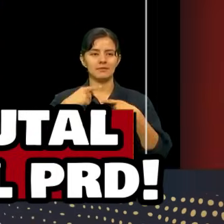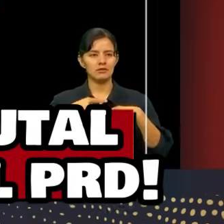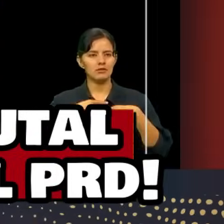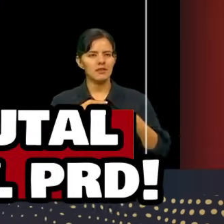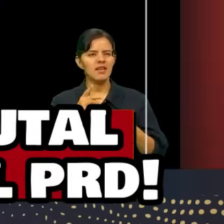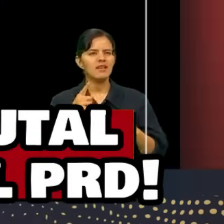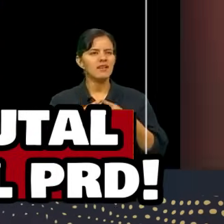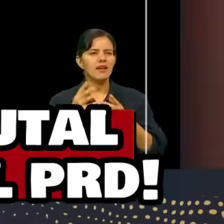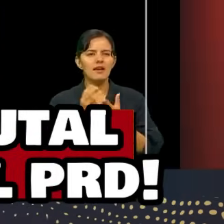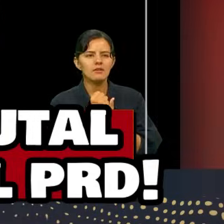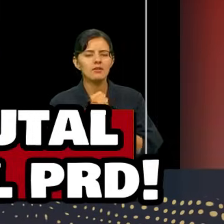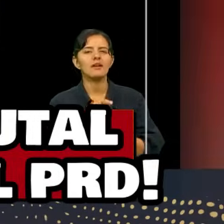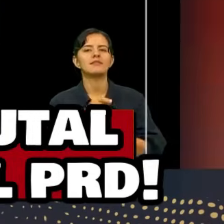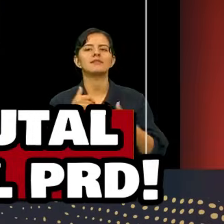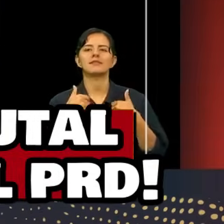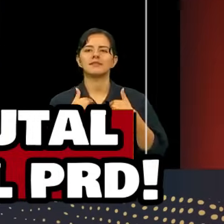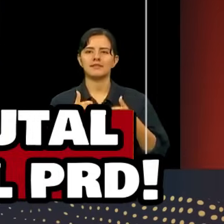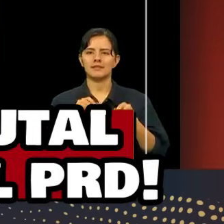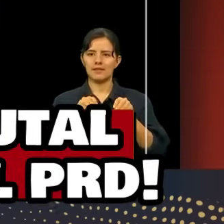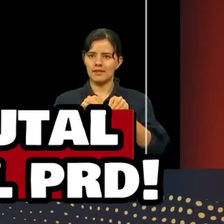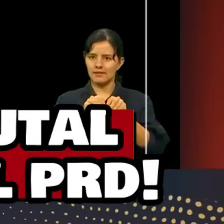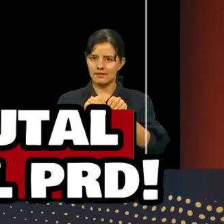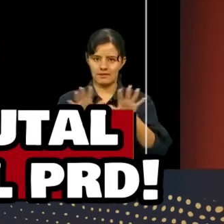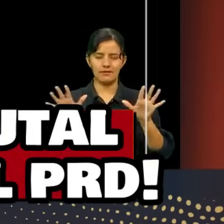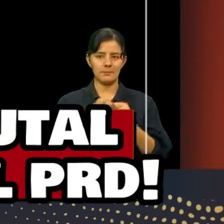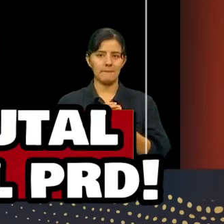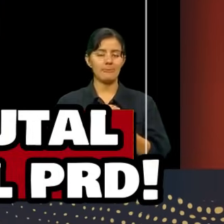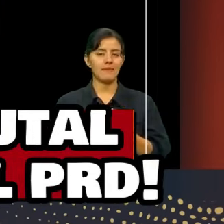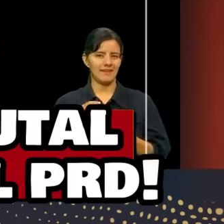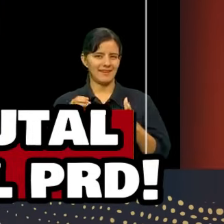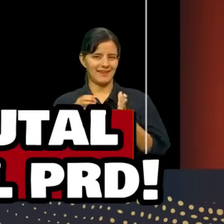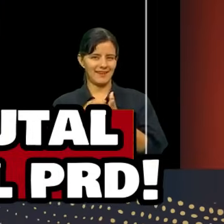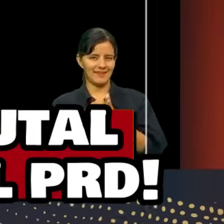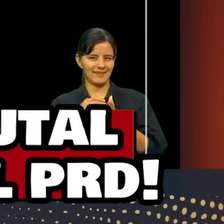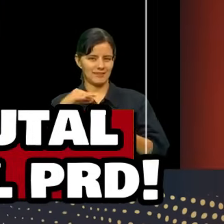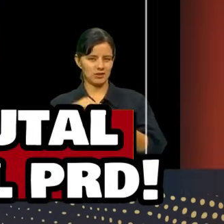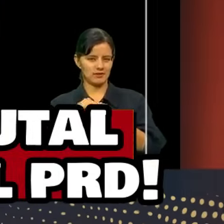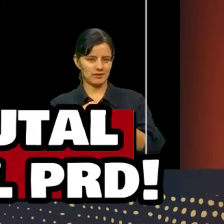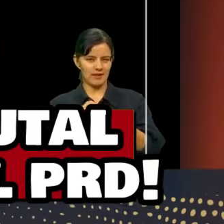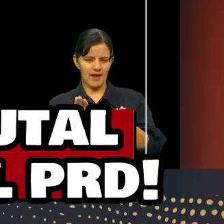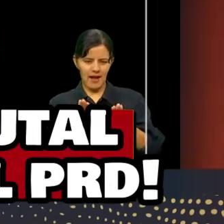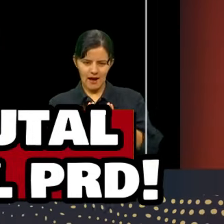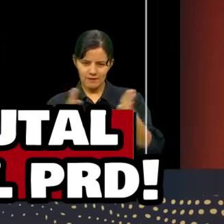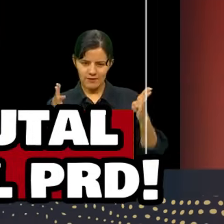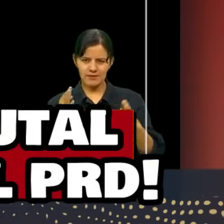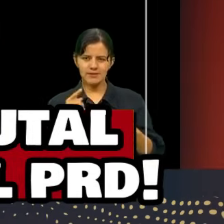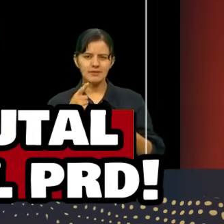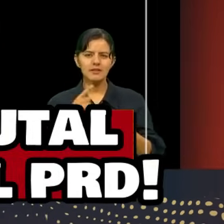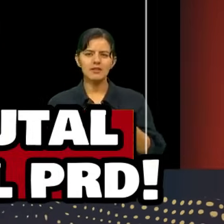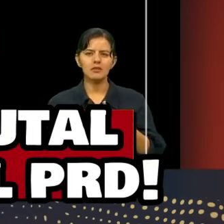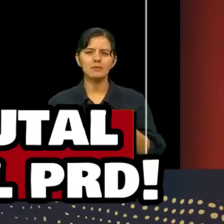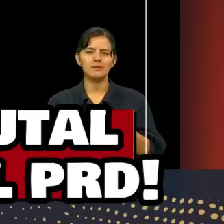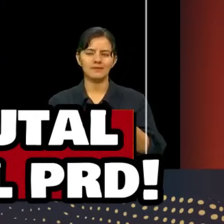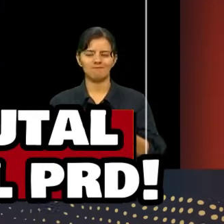los resultados electorales. La lucha por abrir los paquetes electorales la inició el PRD hace muchos años.